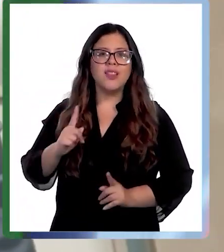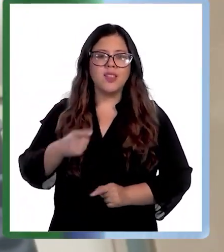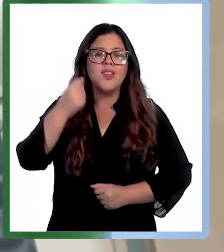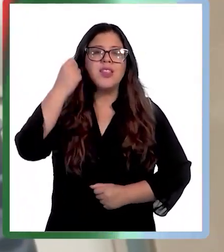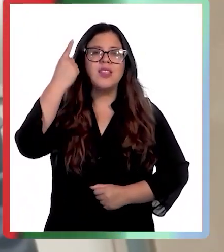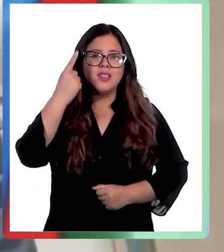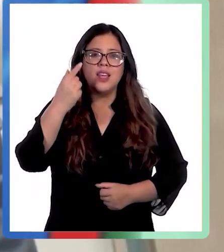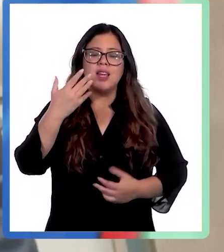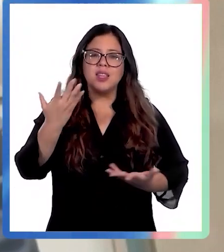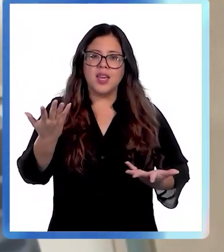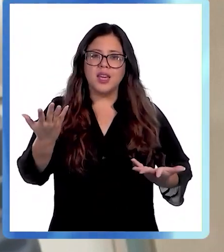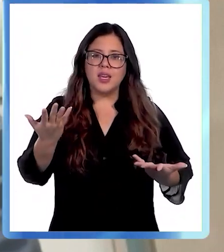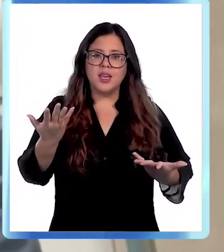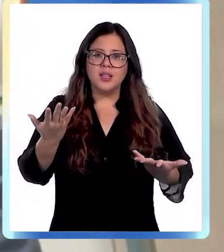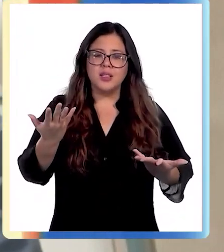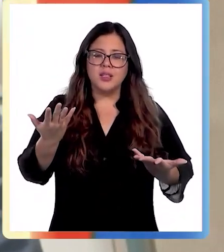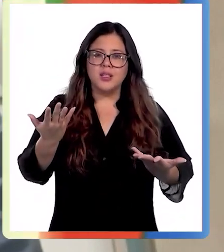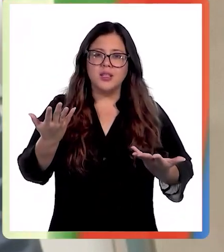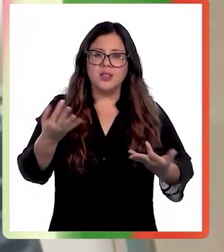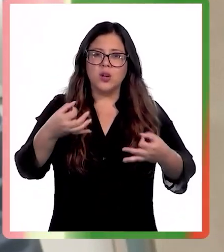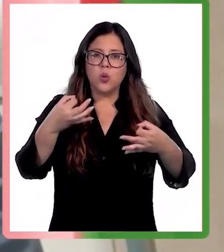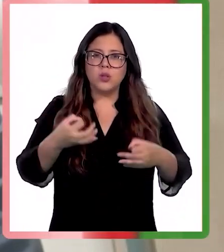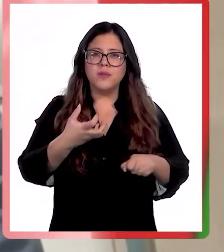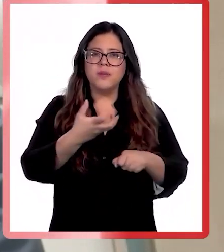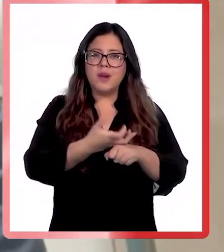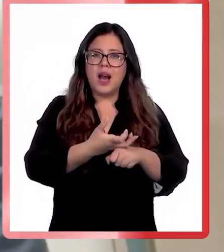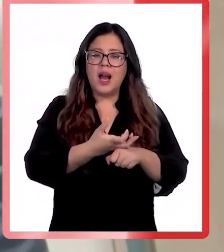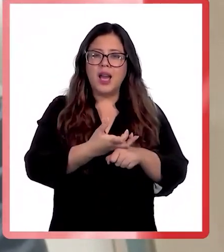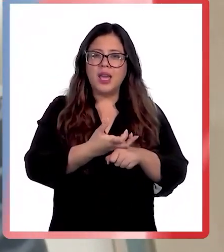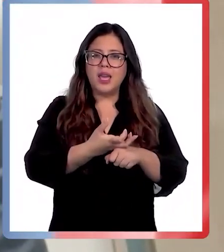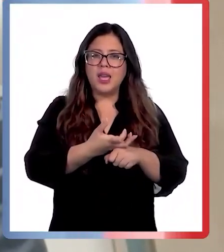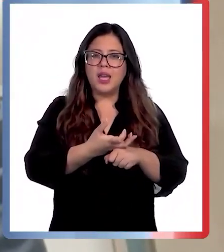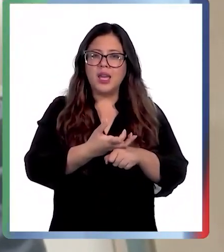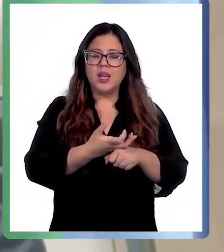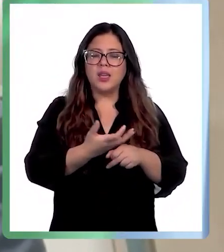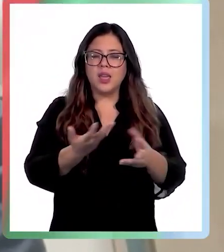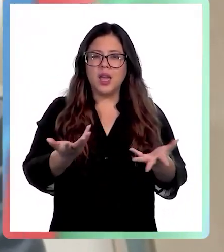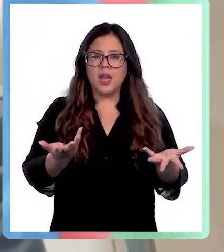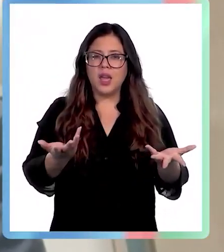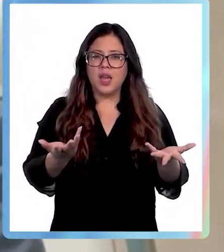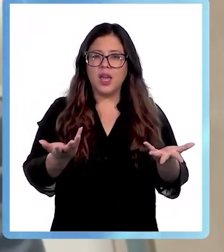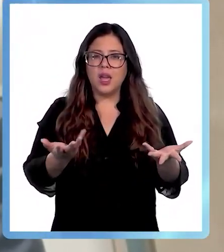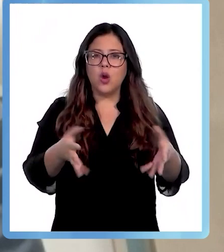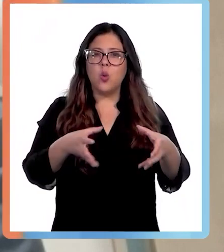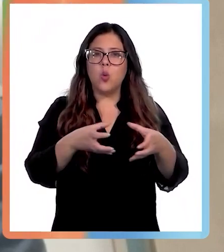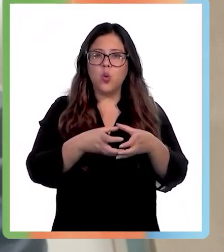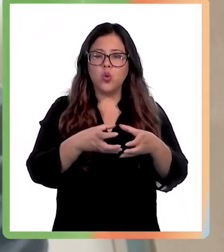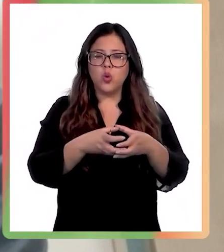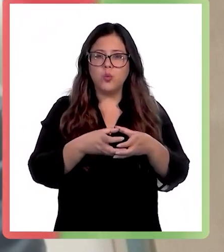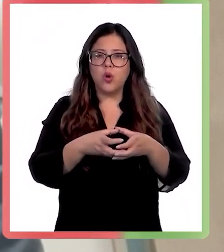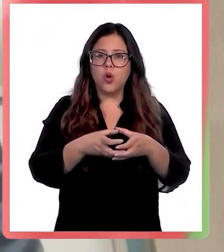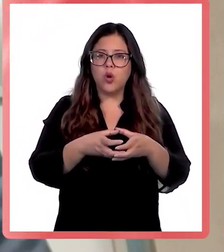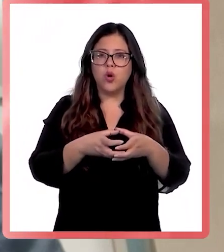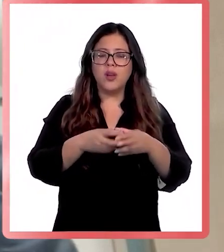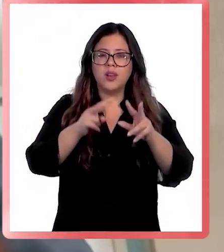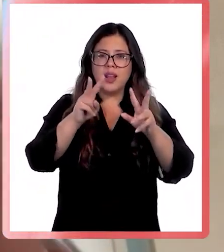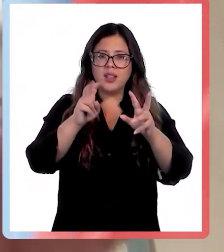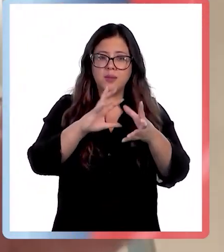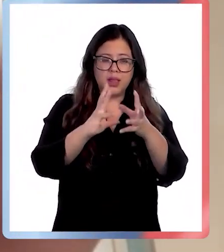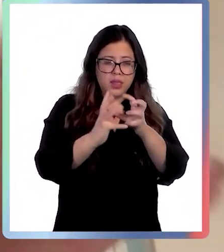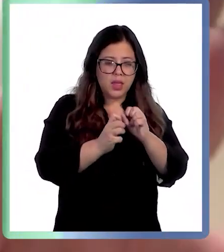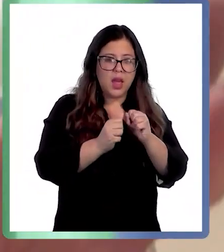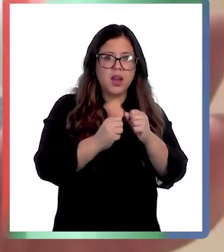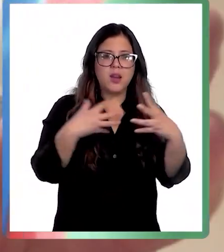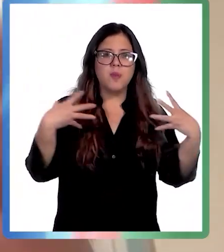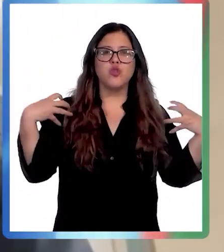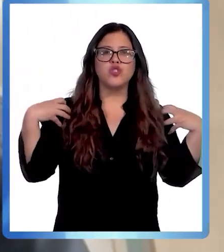es entender que existe un grupo de desastre que se encarga también de actuar en la zona. Y cuando va a actuar, no